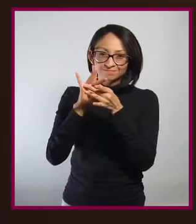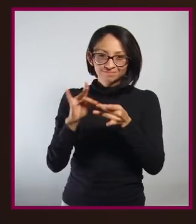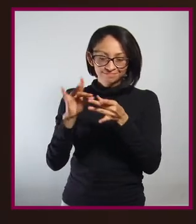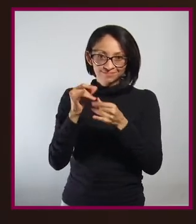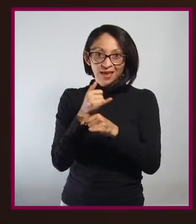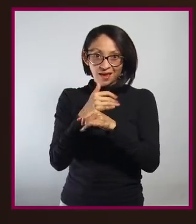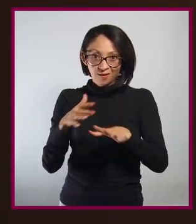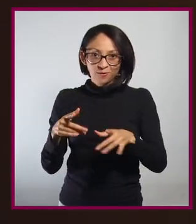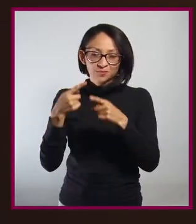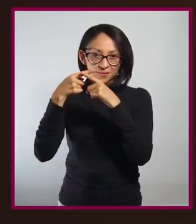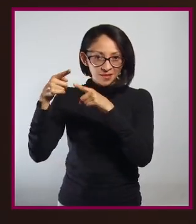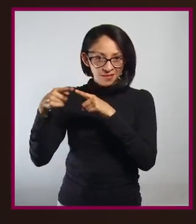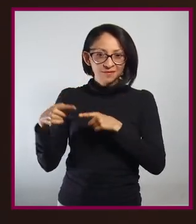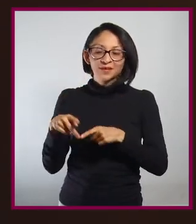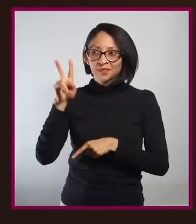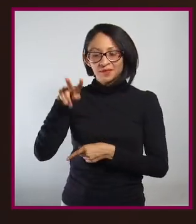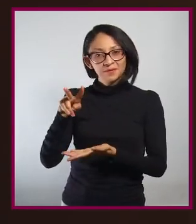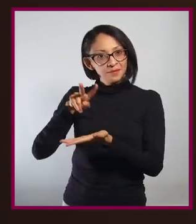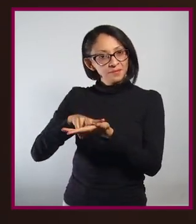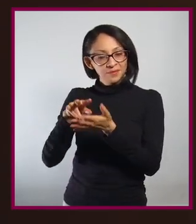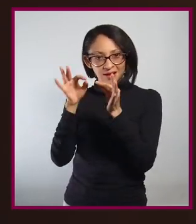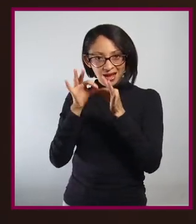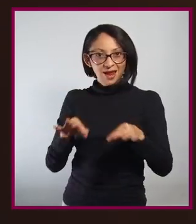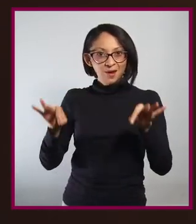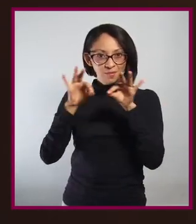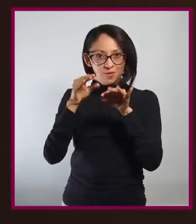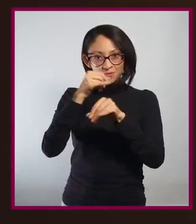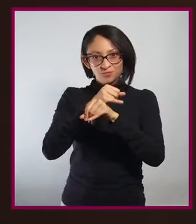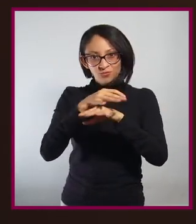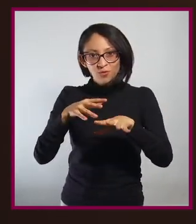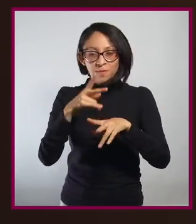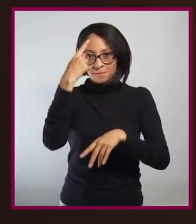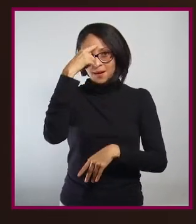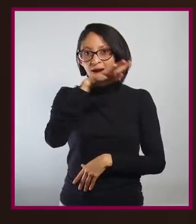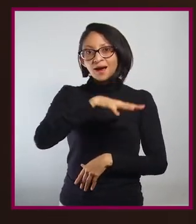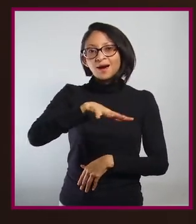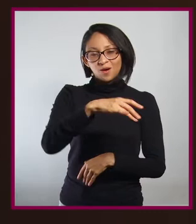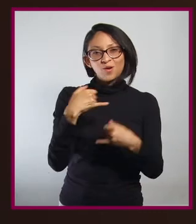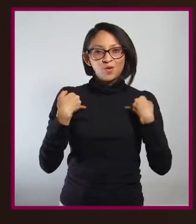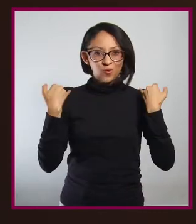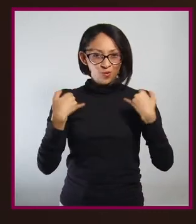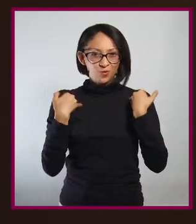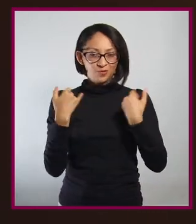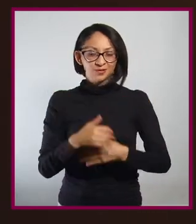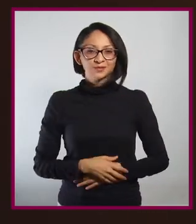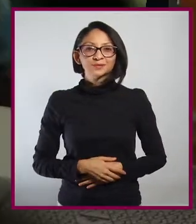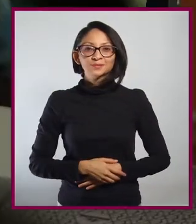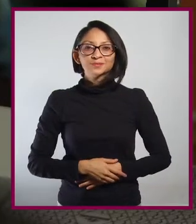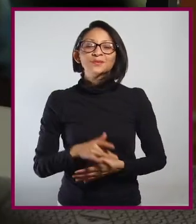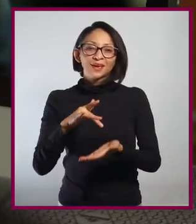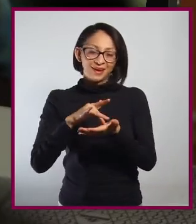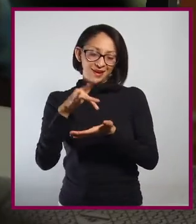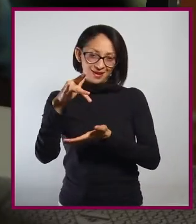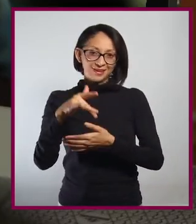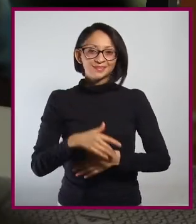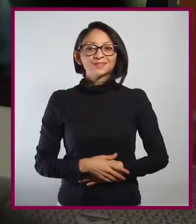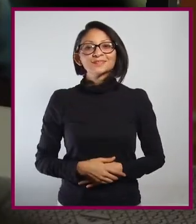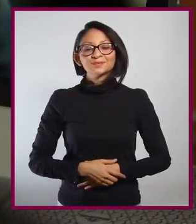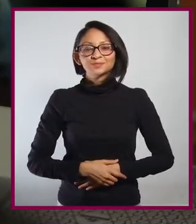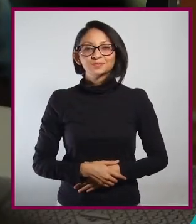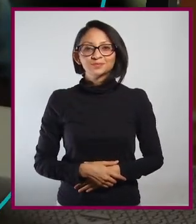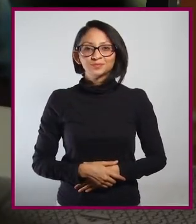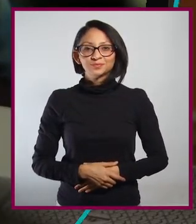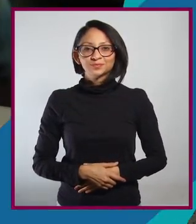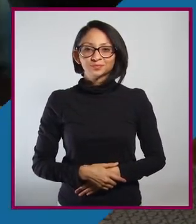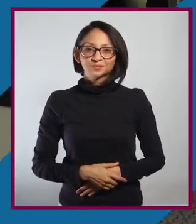con nosotros. Gracias por toda la información que nos comparte, que de verdad es muy valiosa para estos programas y para los jóvenes que nos están viendo. Gracias, Pamela. Un gusto de